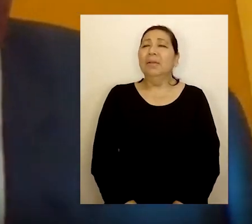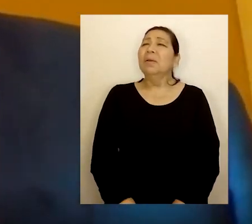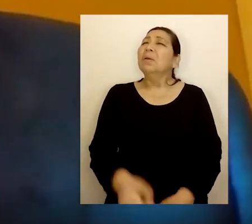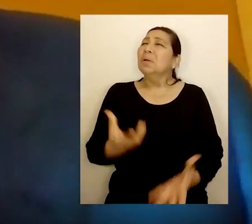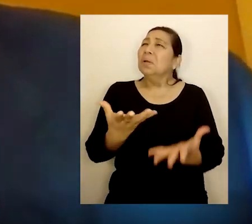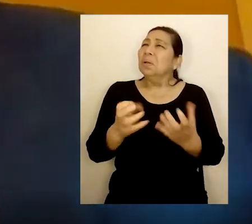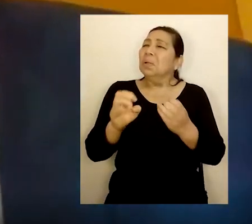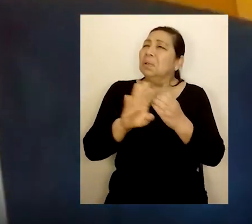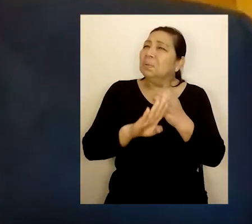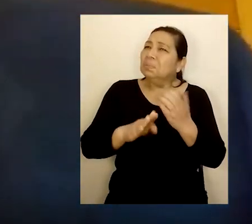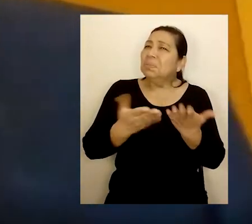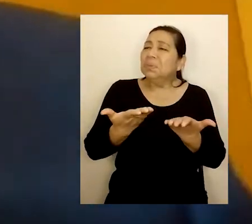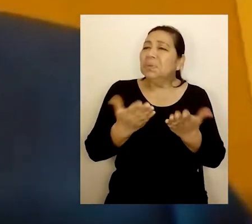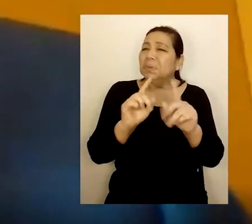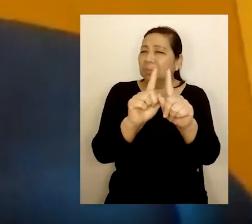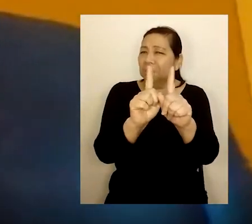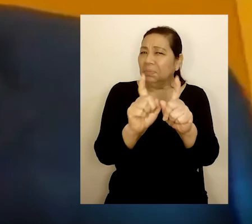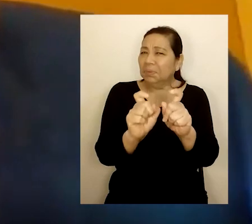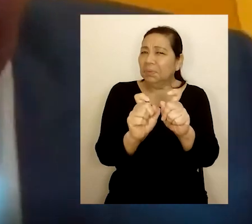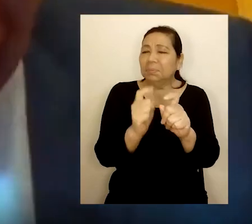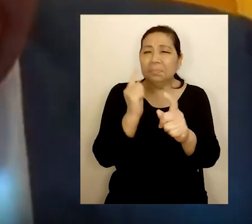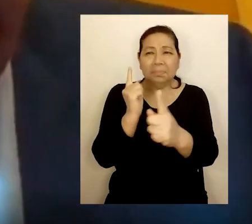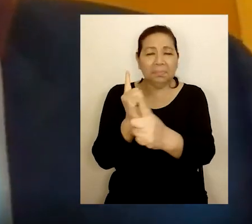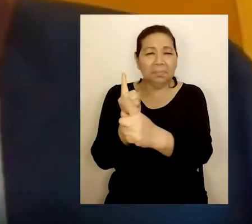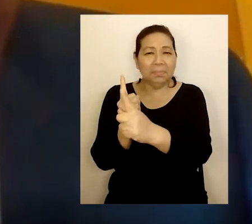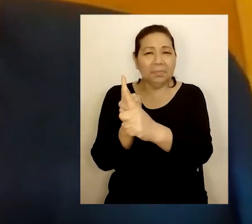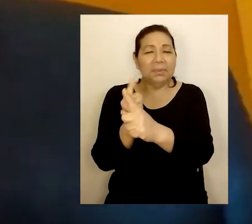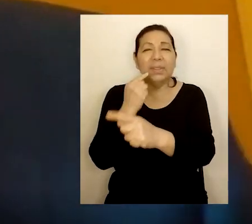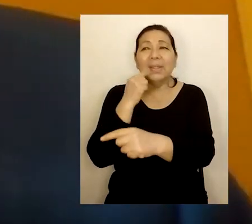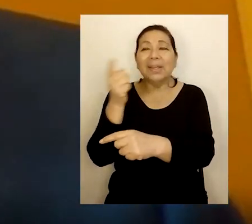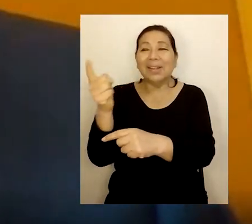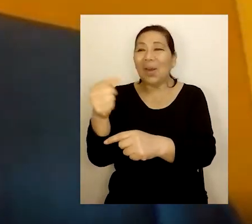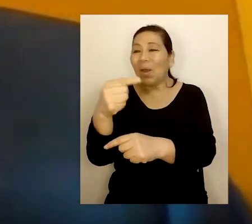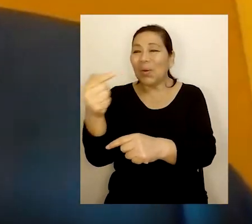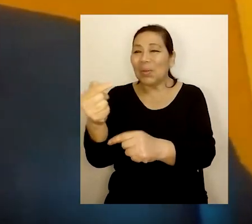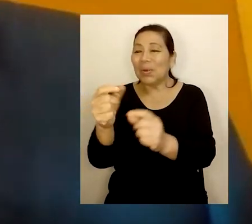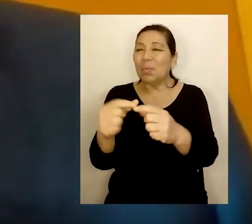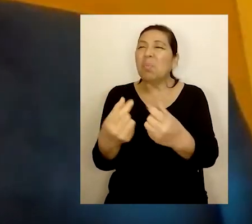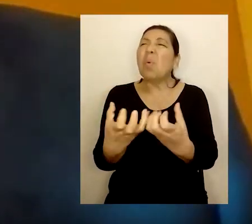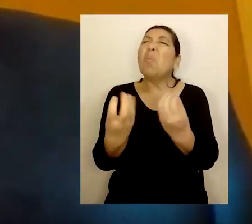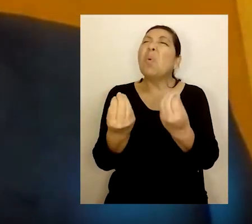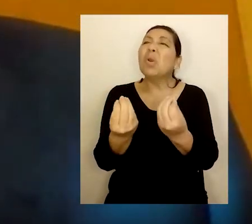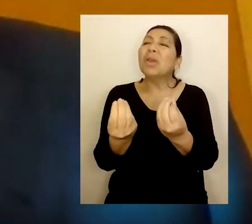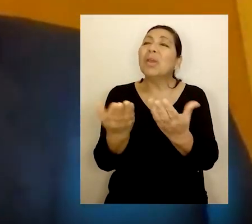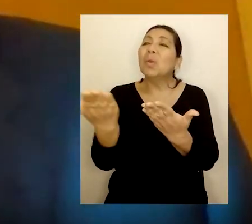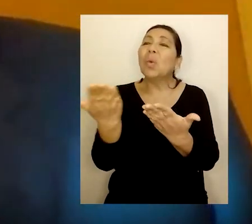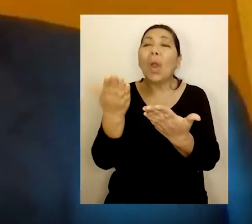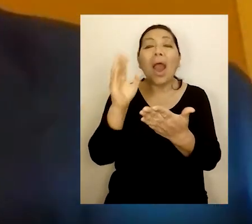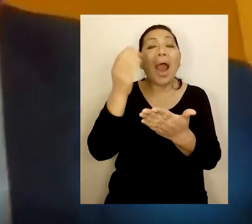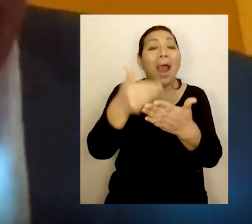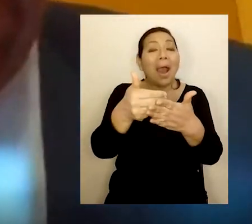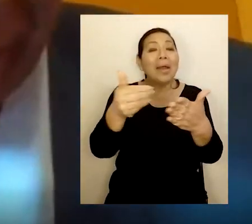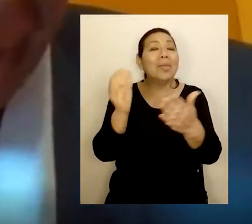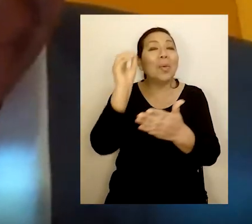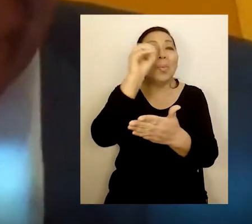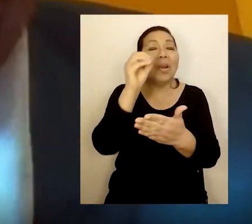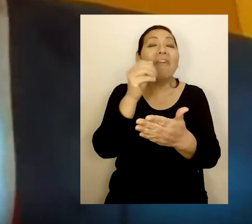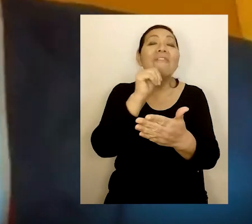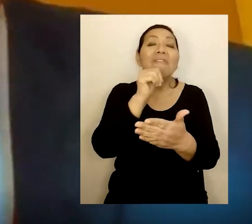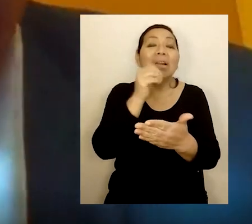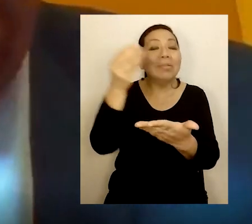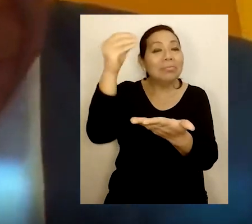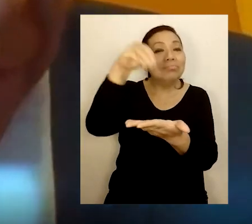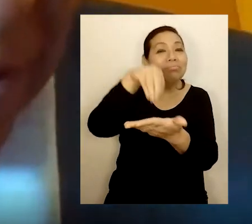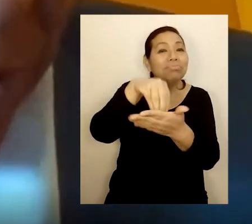Quisiera básicamente saber, esta es una pregunta dirigida a la parte demandante, ¿no? ¿Por qué no impugnó en su oportunidad la falta